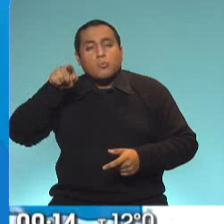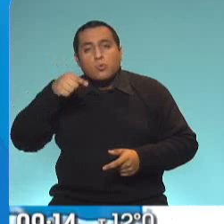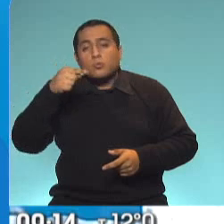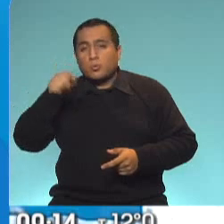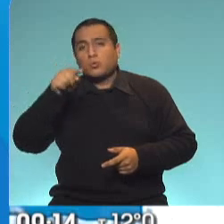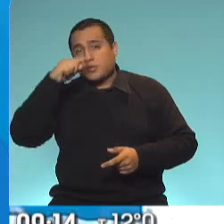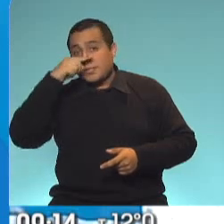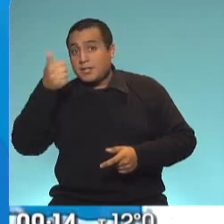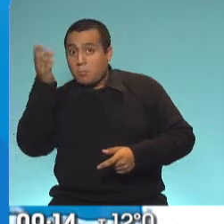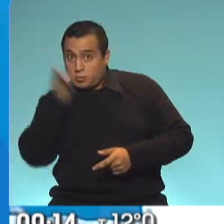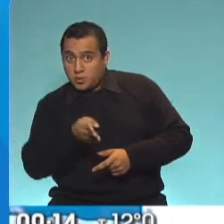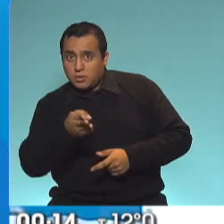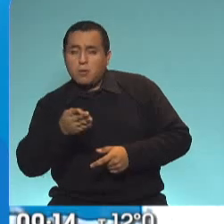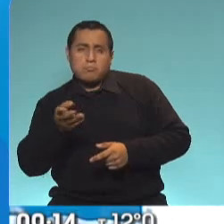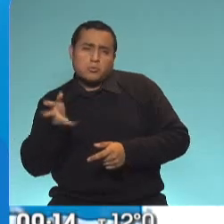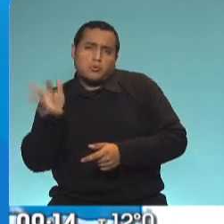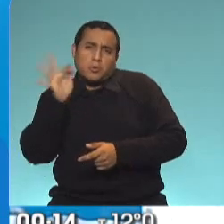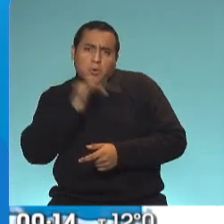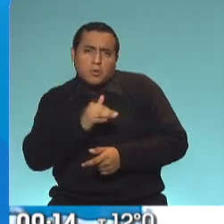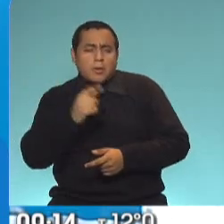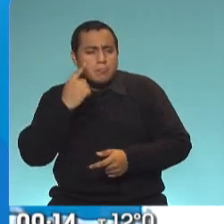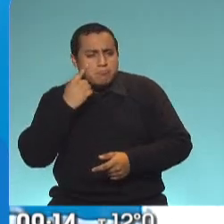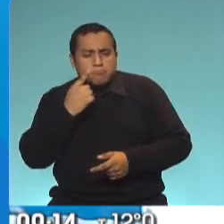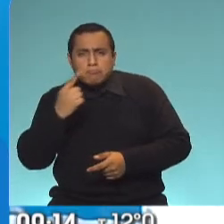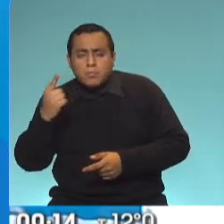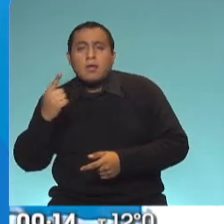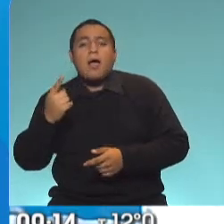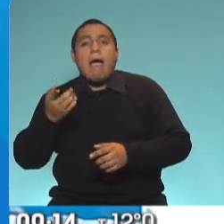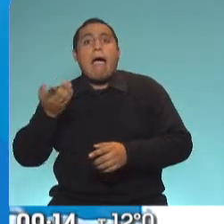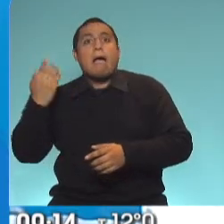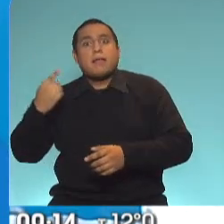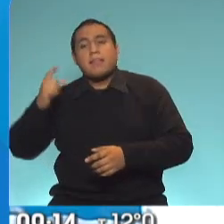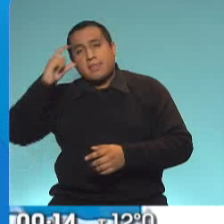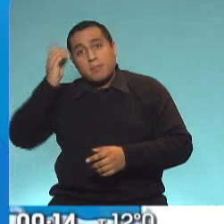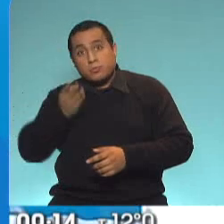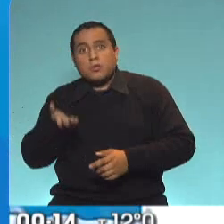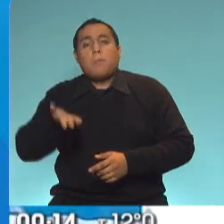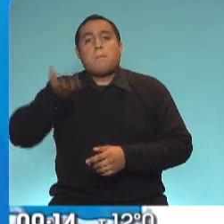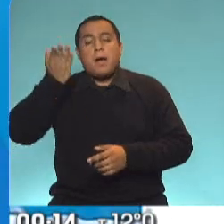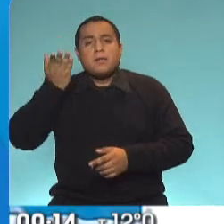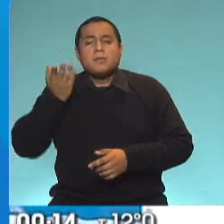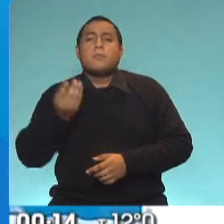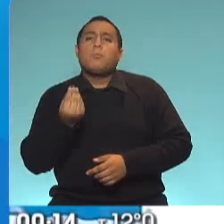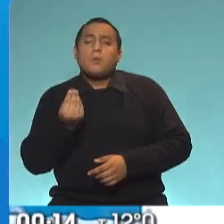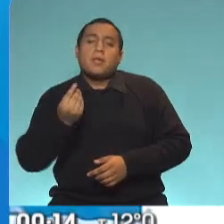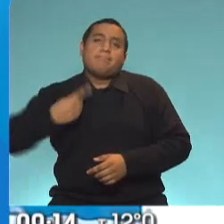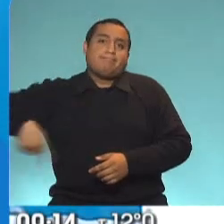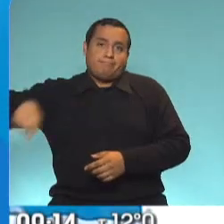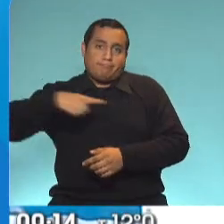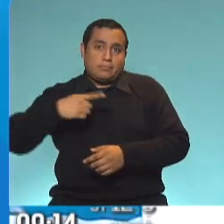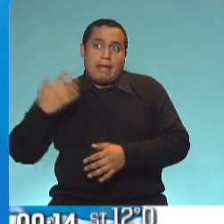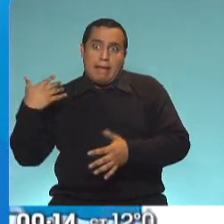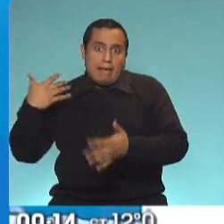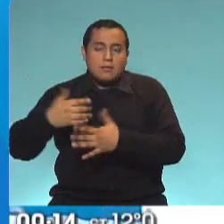8.76%, y cuando uno lo analiza día a día, en el día de ayer superó el 10%, es el motivo por el cual hace unos días estamos trabajando con